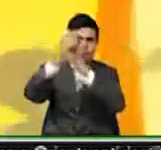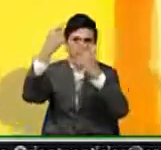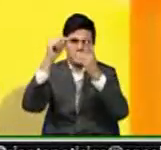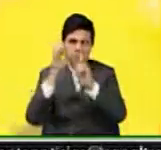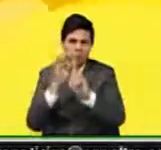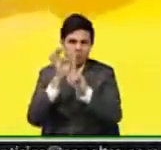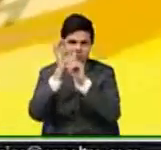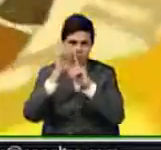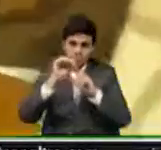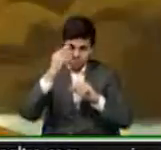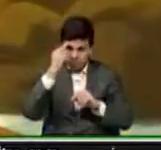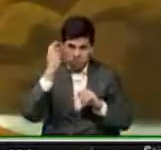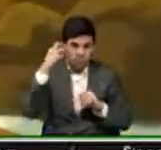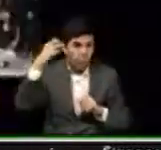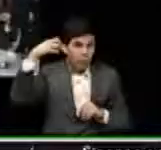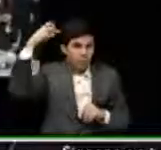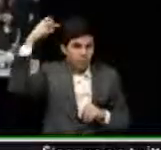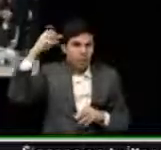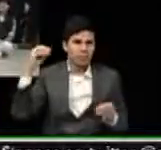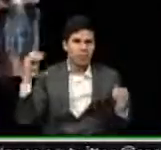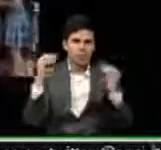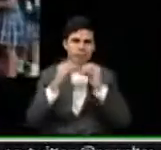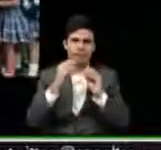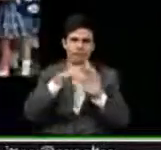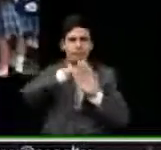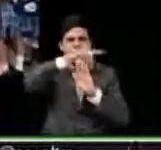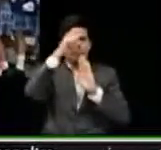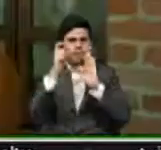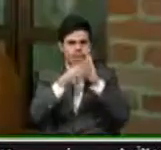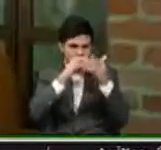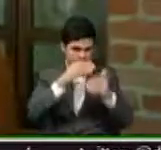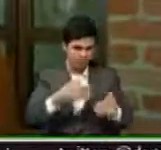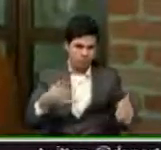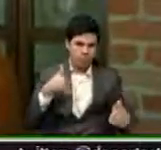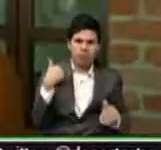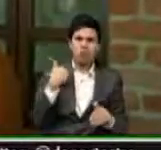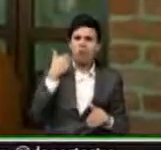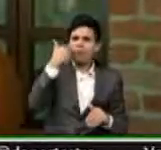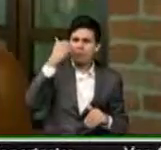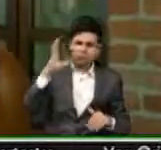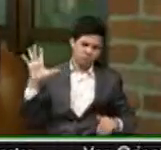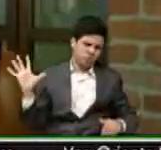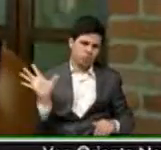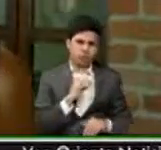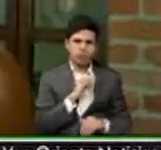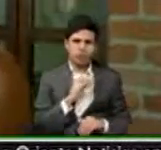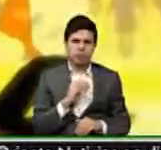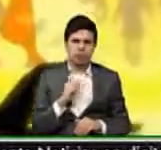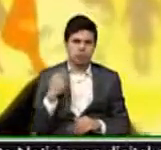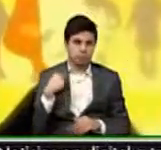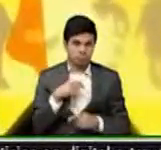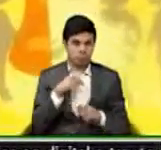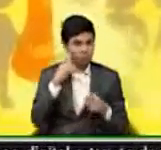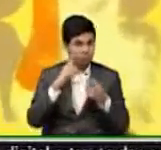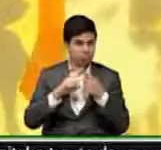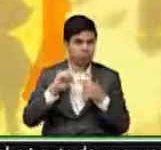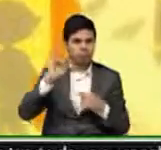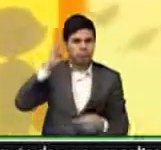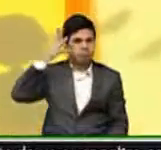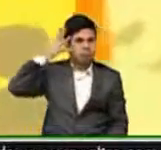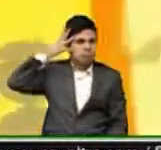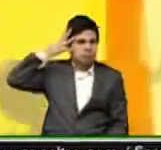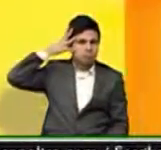no solo en la parte profesional, sino también en todas las edades. Nosotros seguimos con nuestro General Santander, es